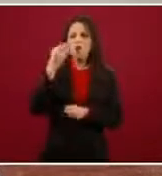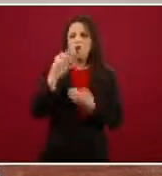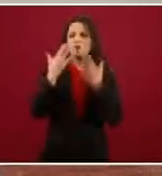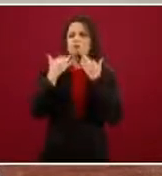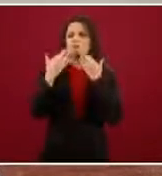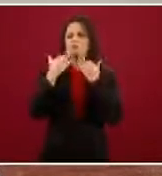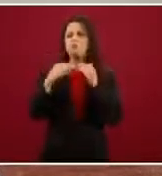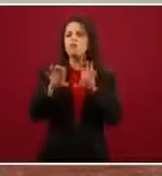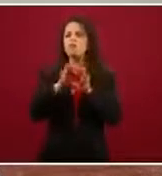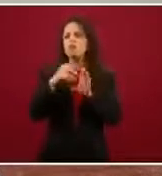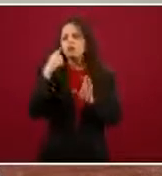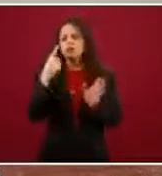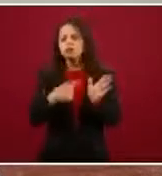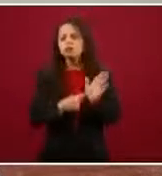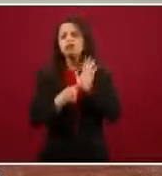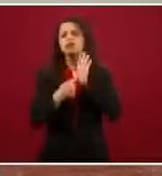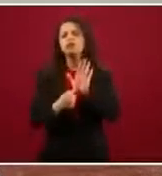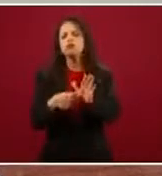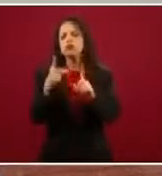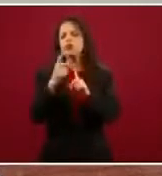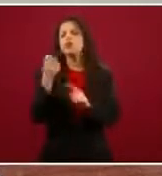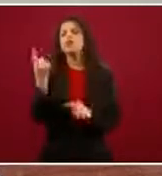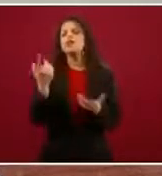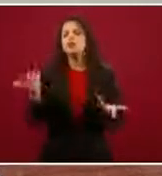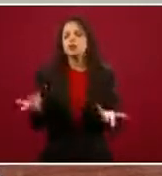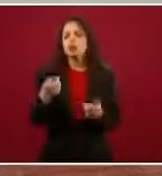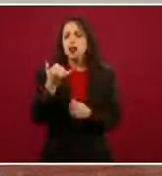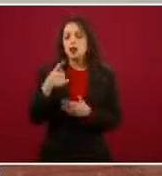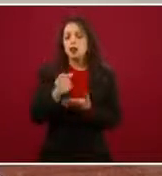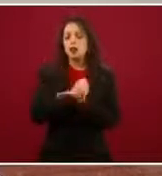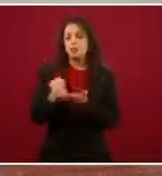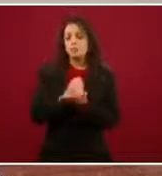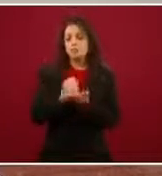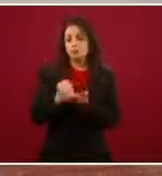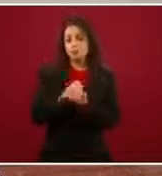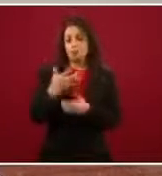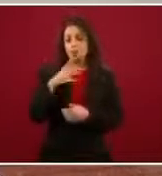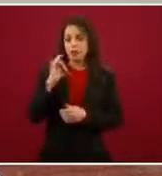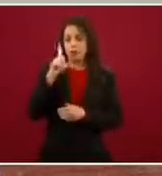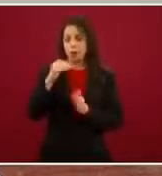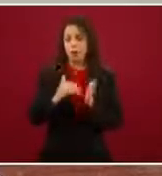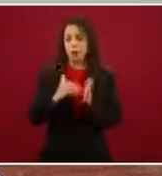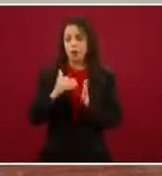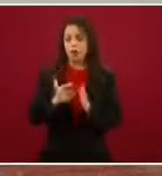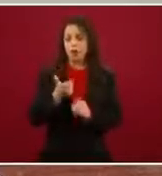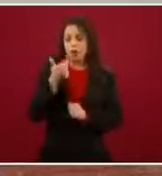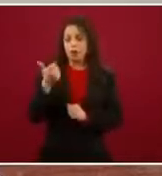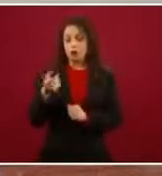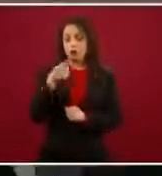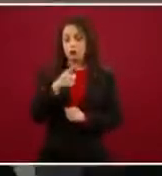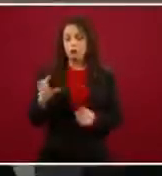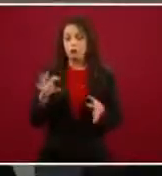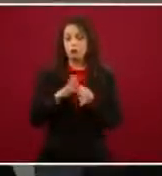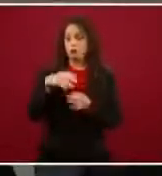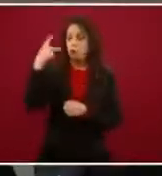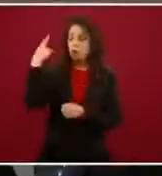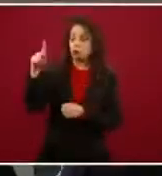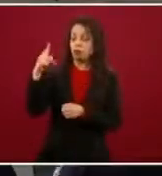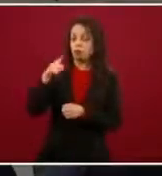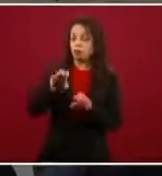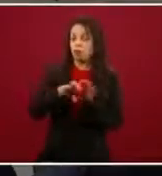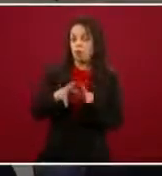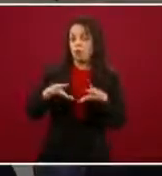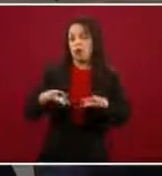de tarjetas de una tarjeta de crédito por 37 millones de pesos que no corresponde a su perfil transaccional. Adelante. Este